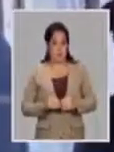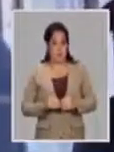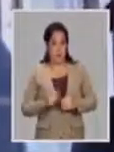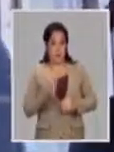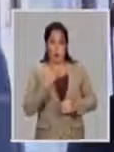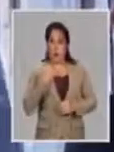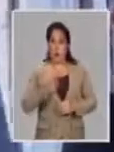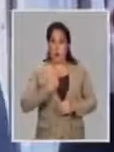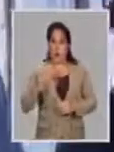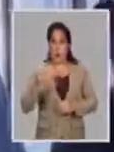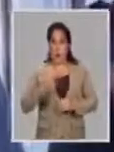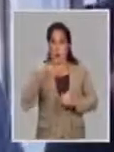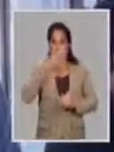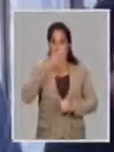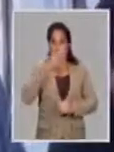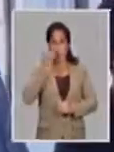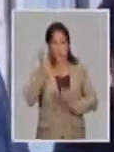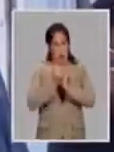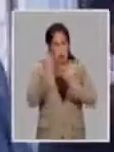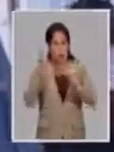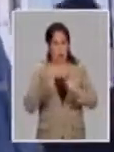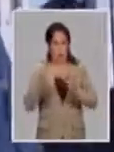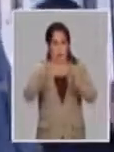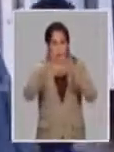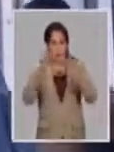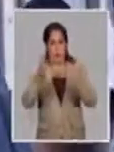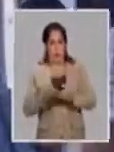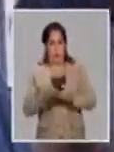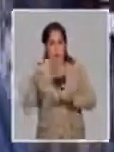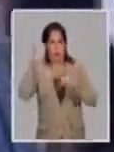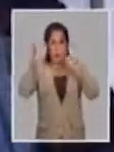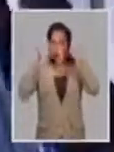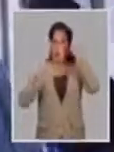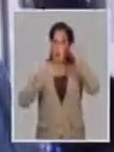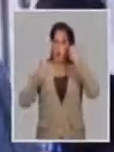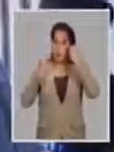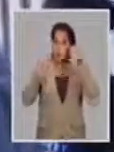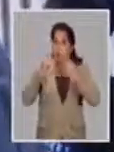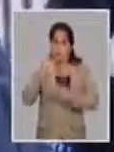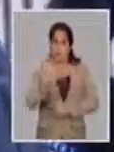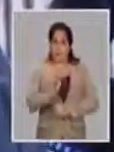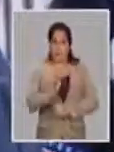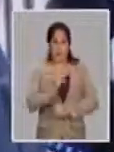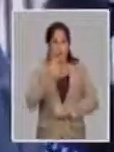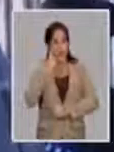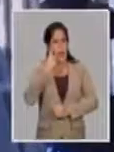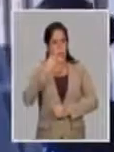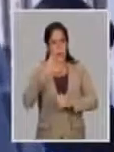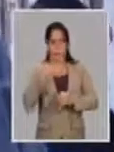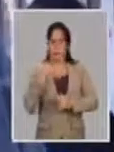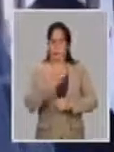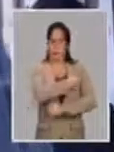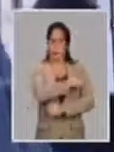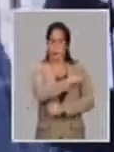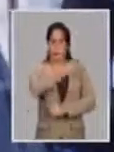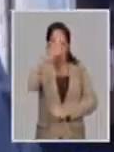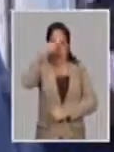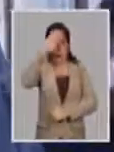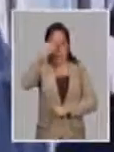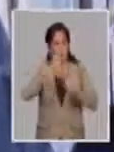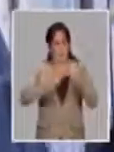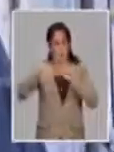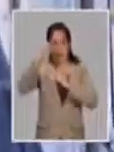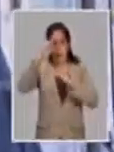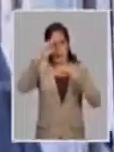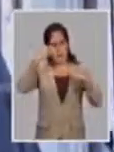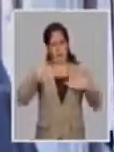y nuestra medicina está reconocida a nivel mundial, por ende yo pienso que va a ser un gran avance para el pueblo cubano,